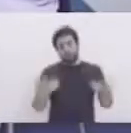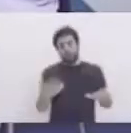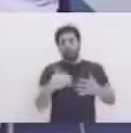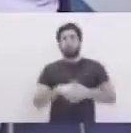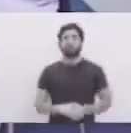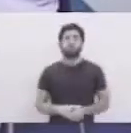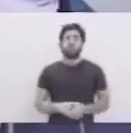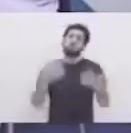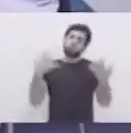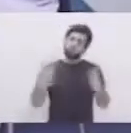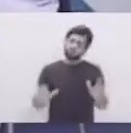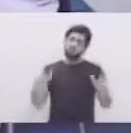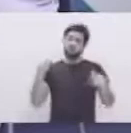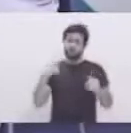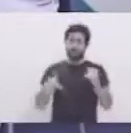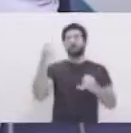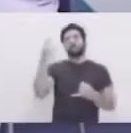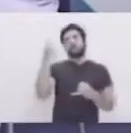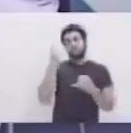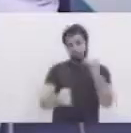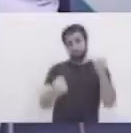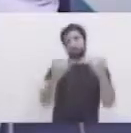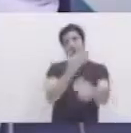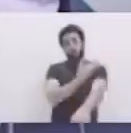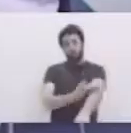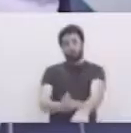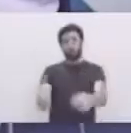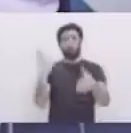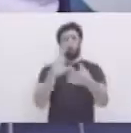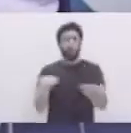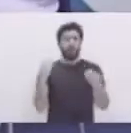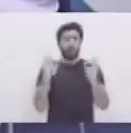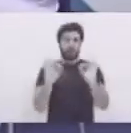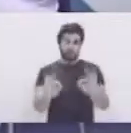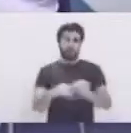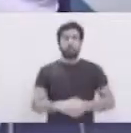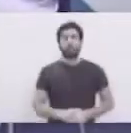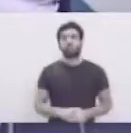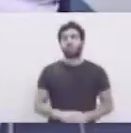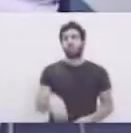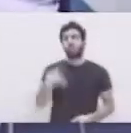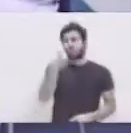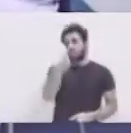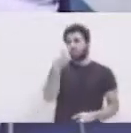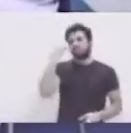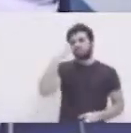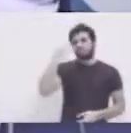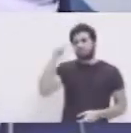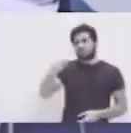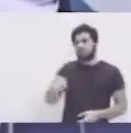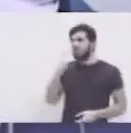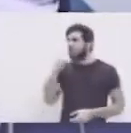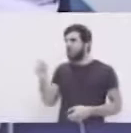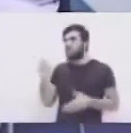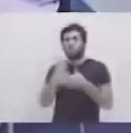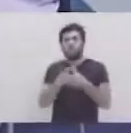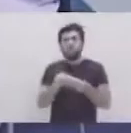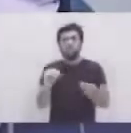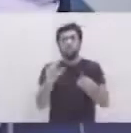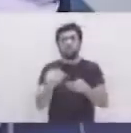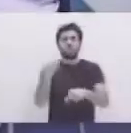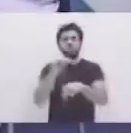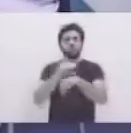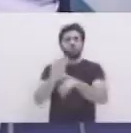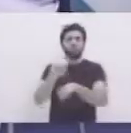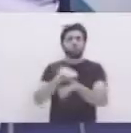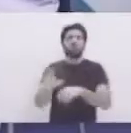colorado, esta fábula se ha acabado. ¿Cuál crees que es la moraleja? Creo que la moraleja